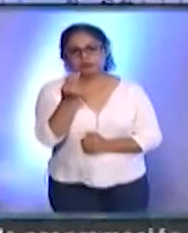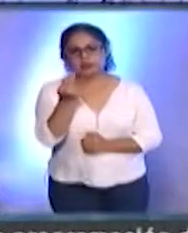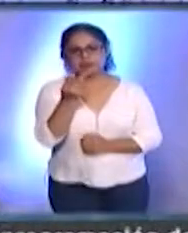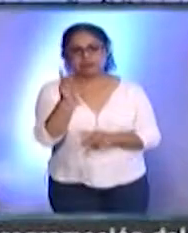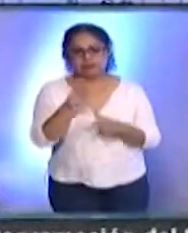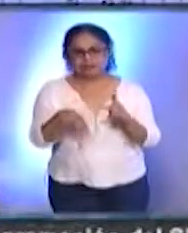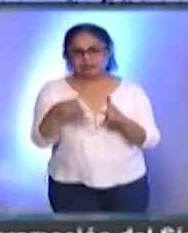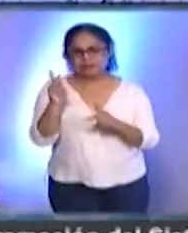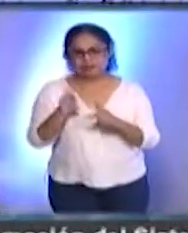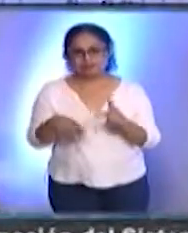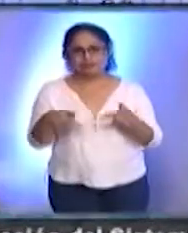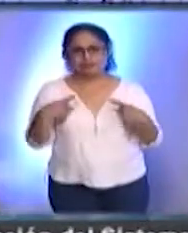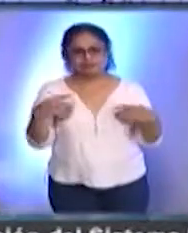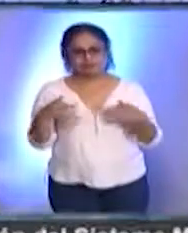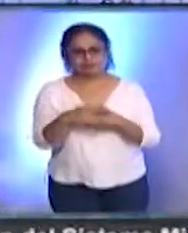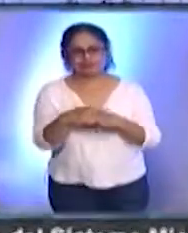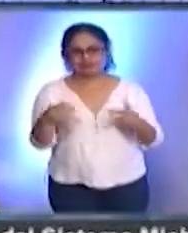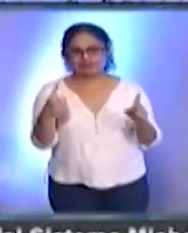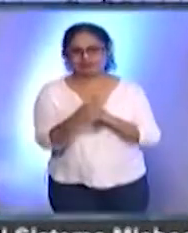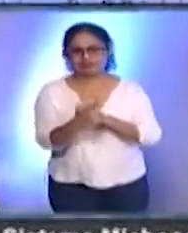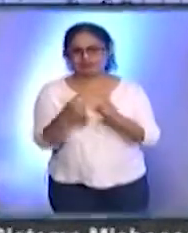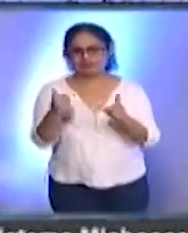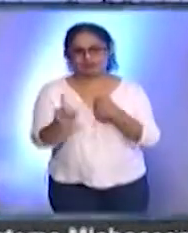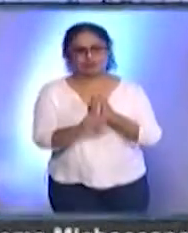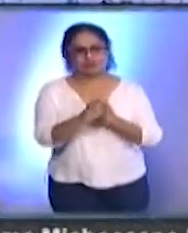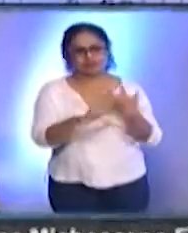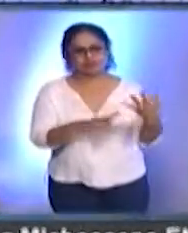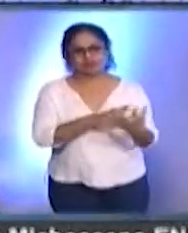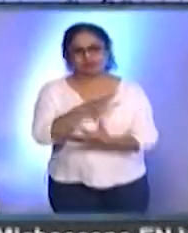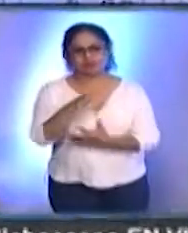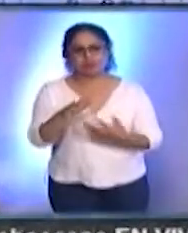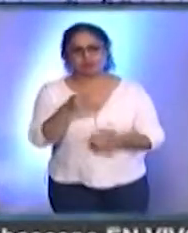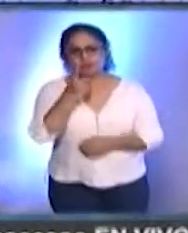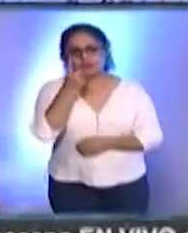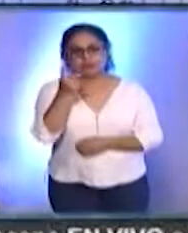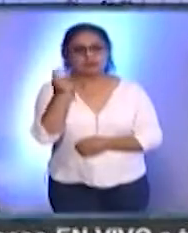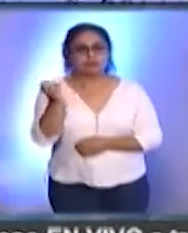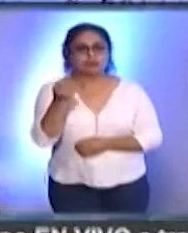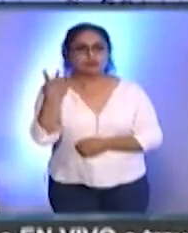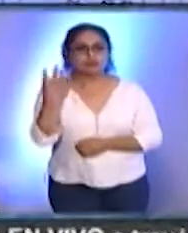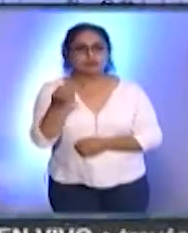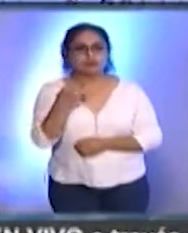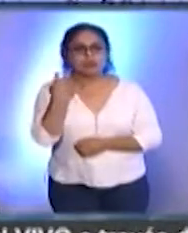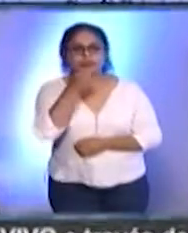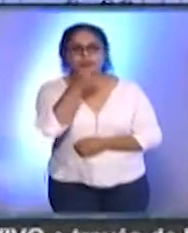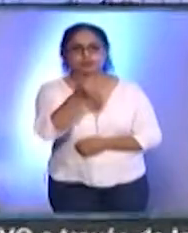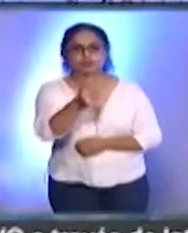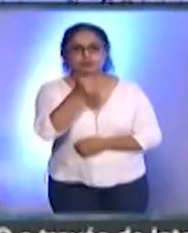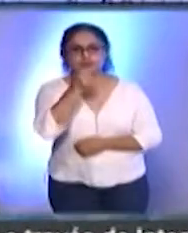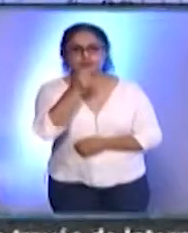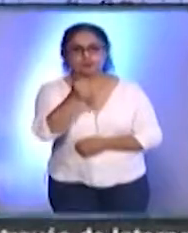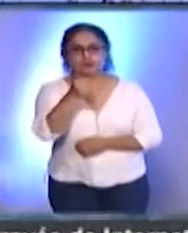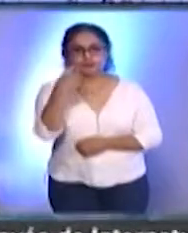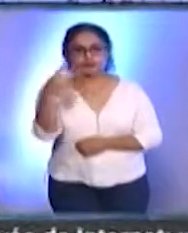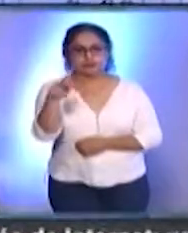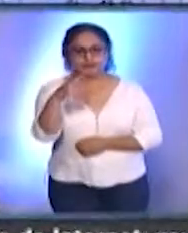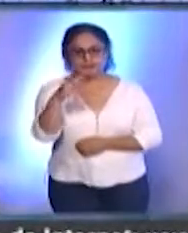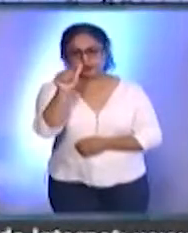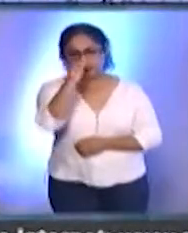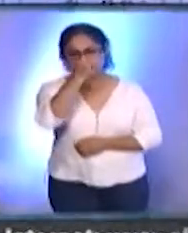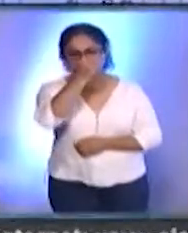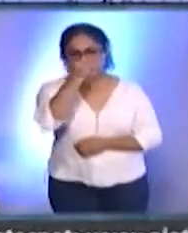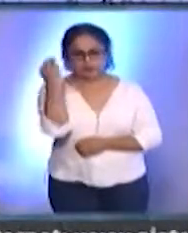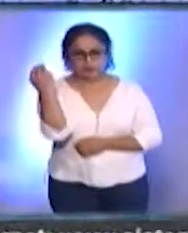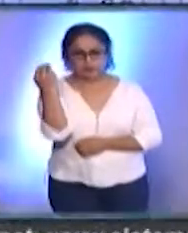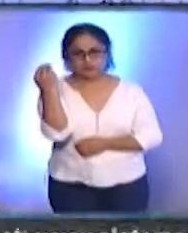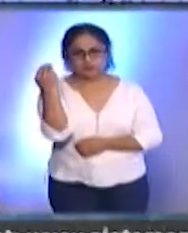afectando principalmente a los comerciantes ubicados en esta zona. Así lo señaló en conferencia de prensa el edil capitalino Alfonso Martínez